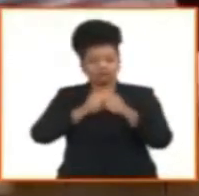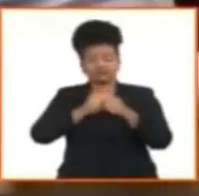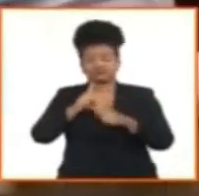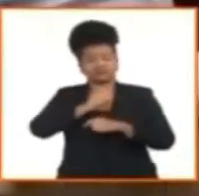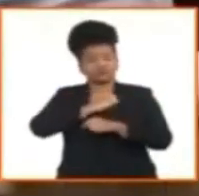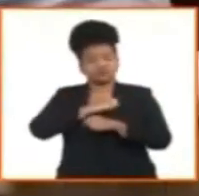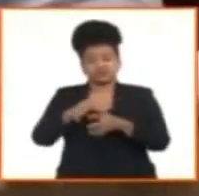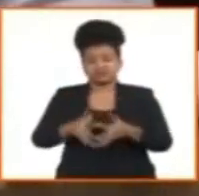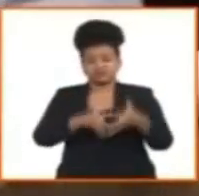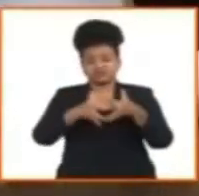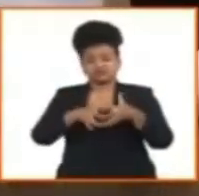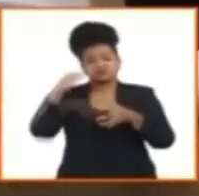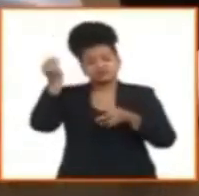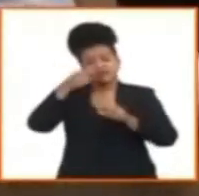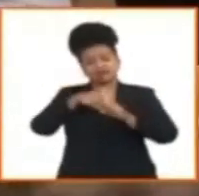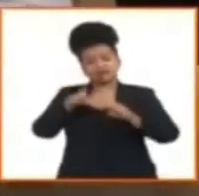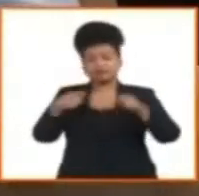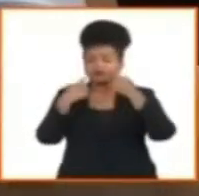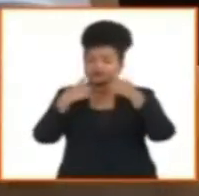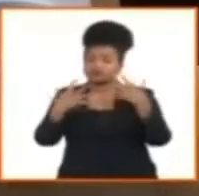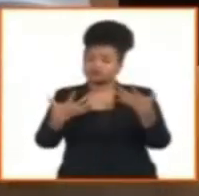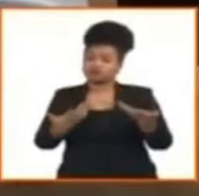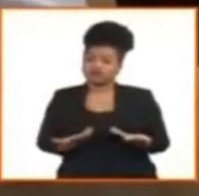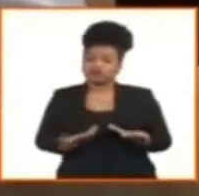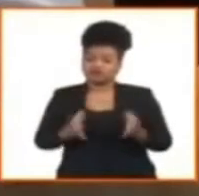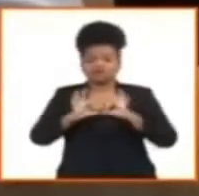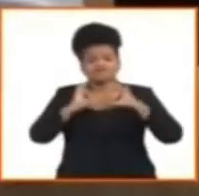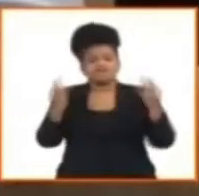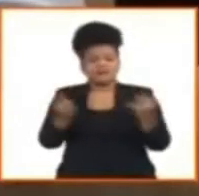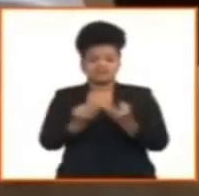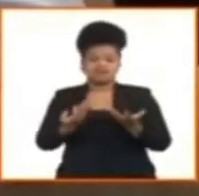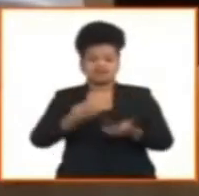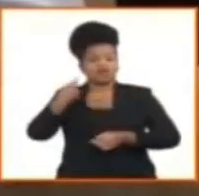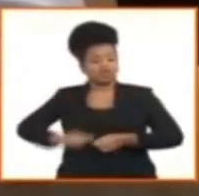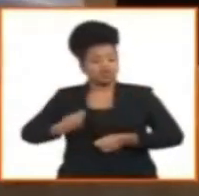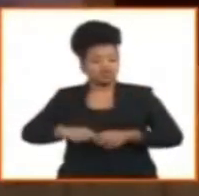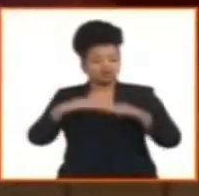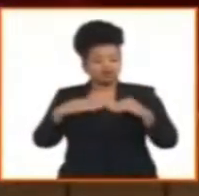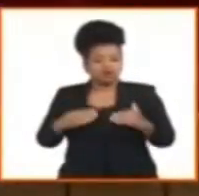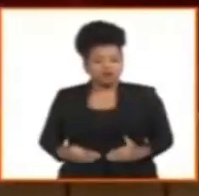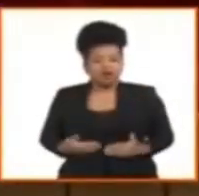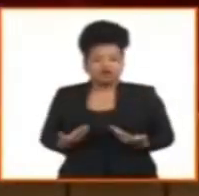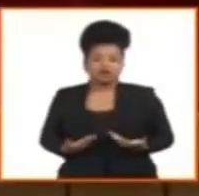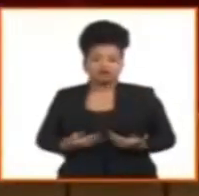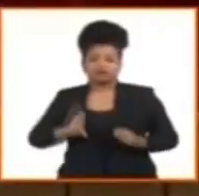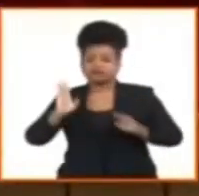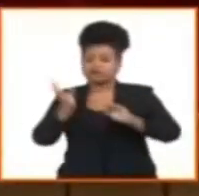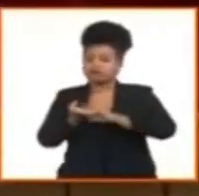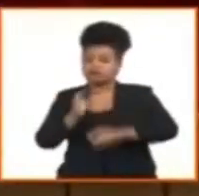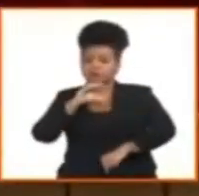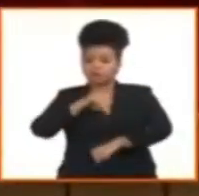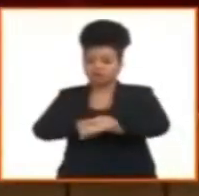y prioritarios para la nación como la familia, los derechos humanos o los sancionados por la comisión de